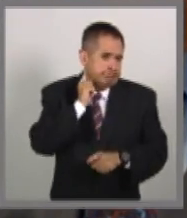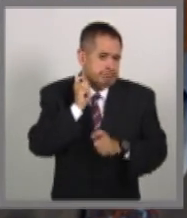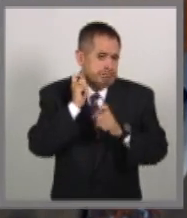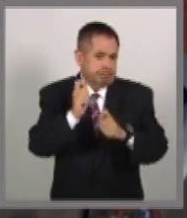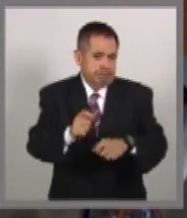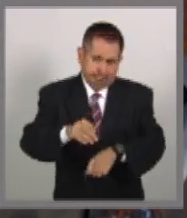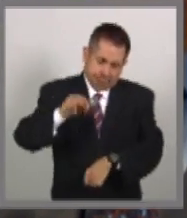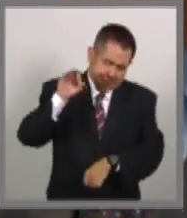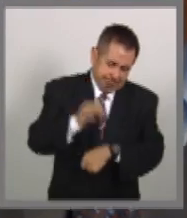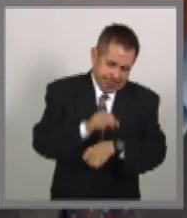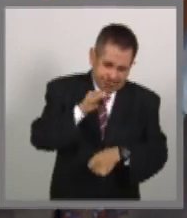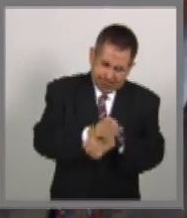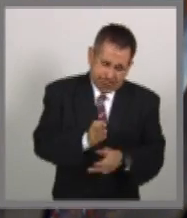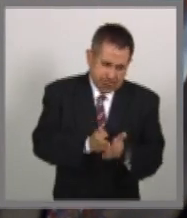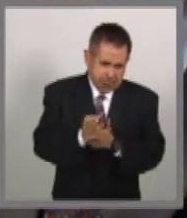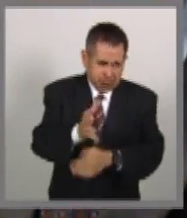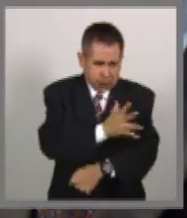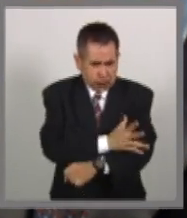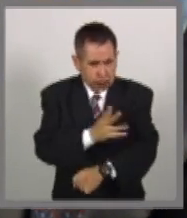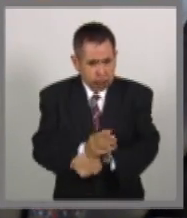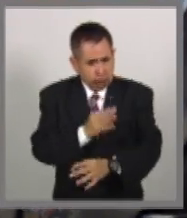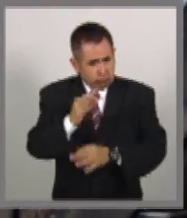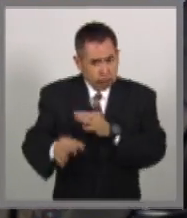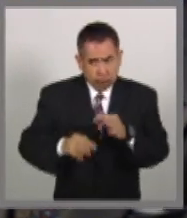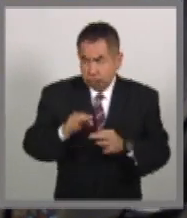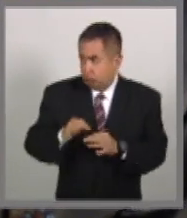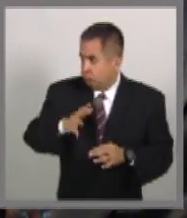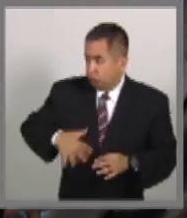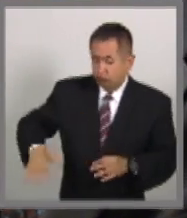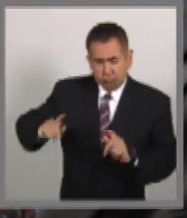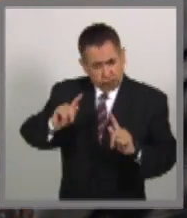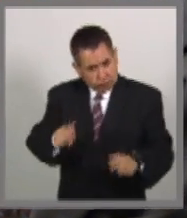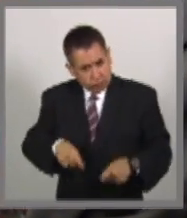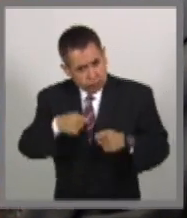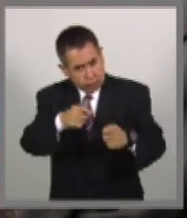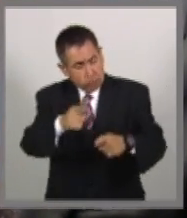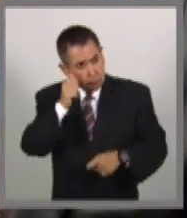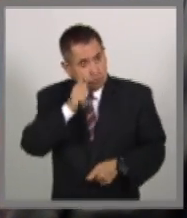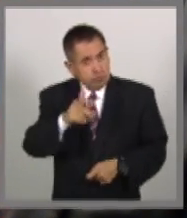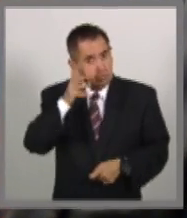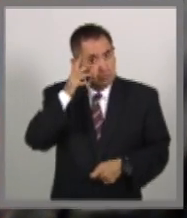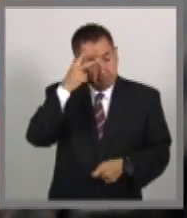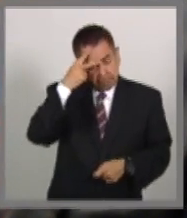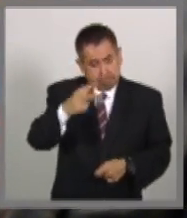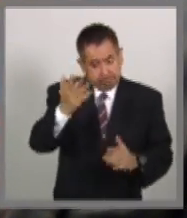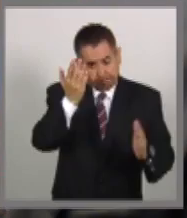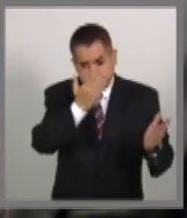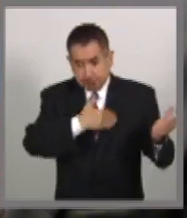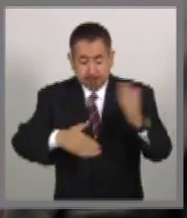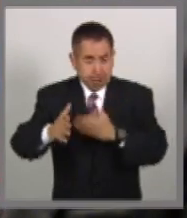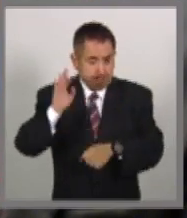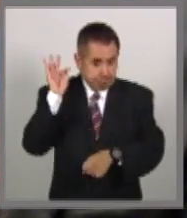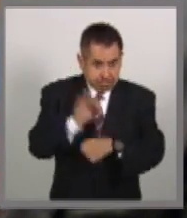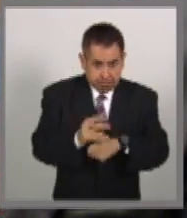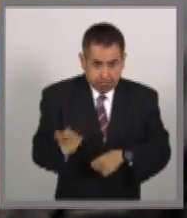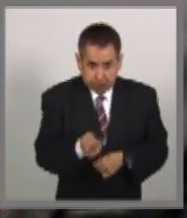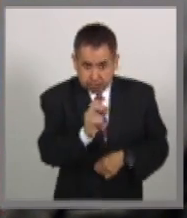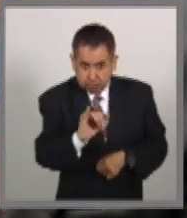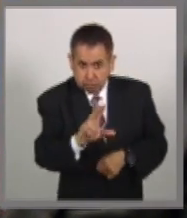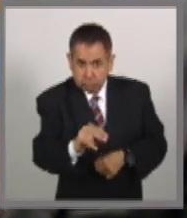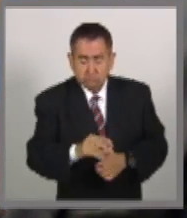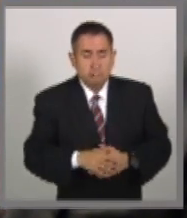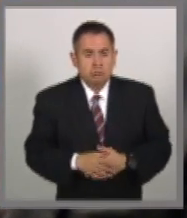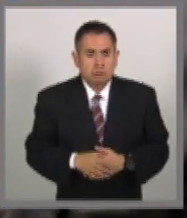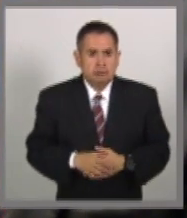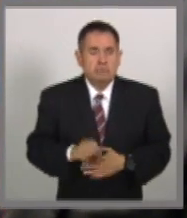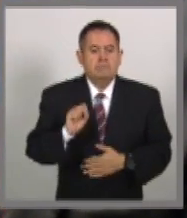cargo de senadora de la República que el pueblo le ha conferido, mirando en todo por el bien y prosperidad de la Unión?